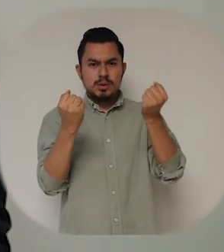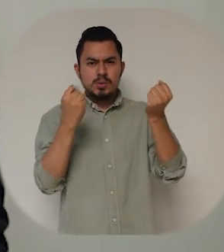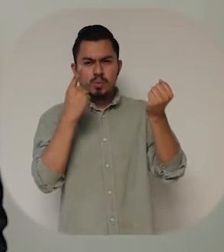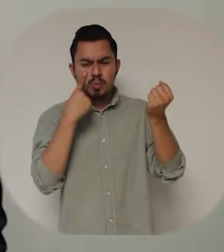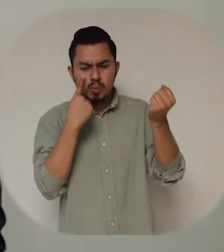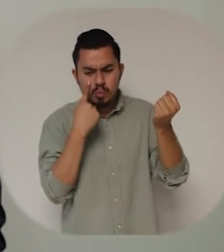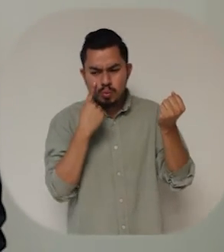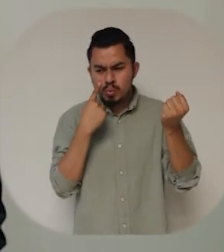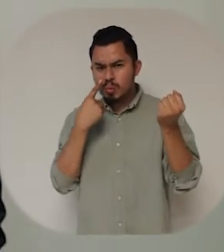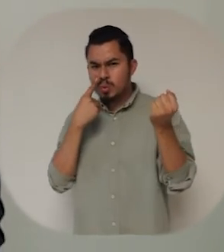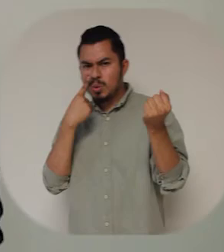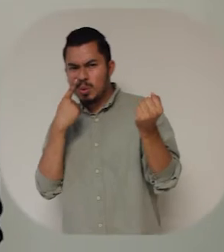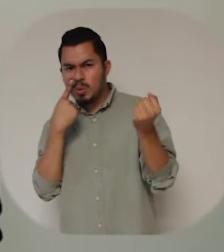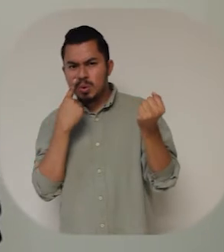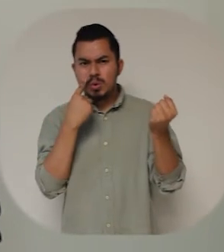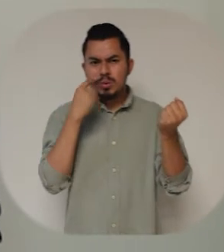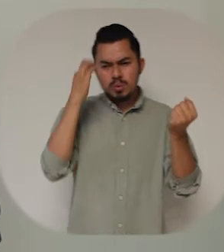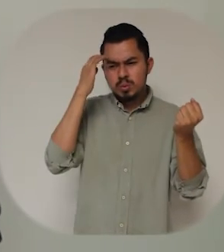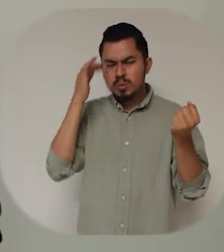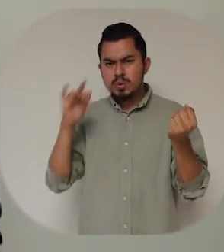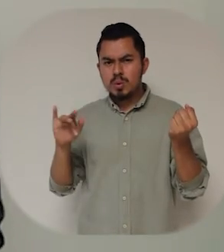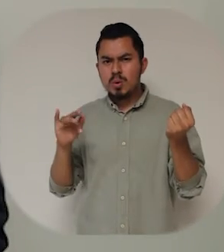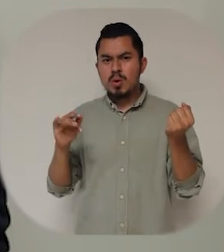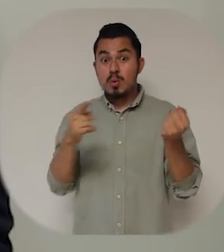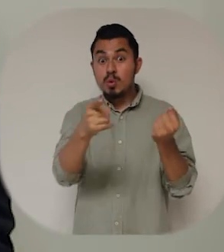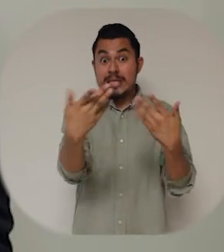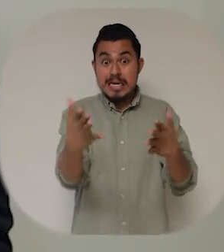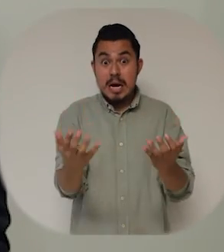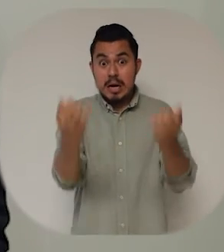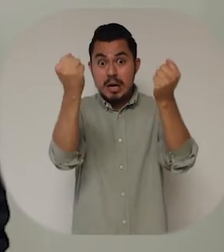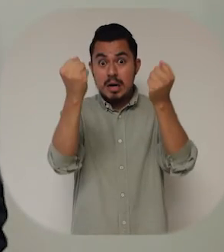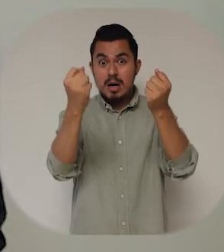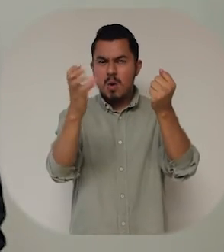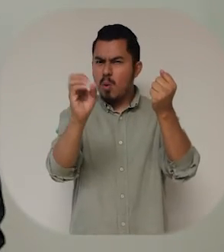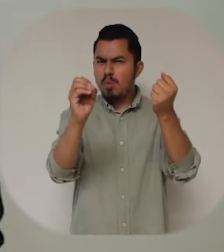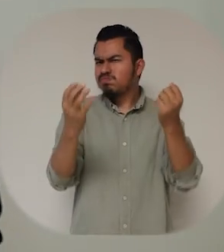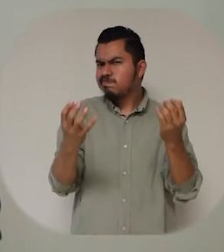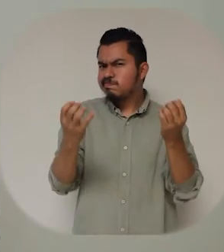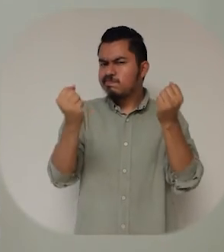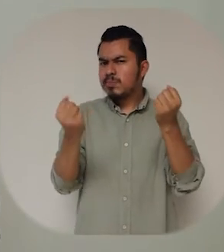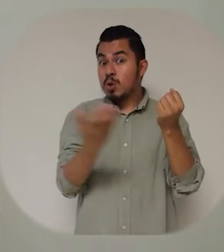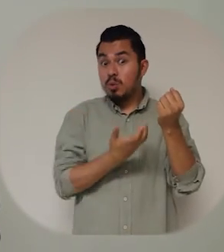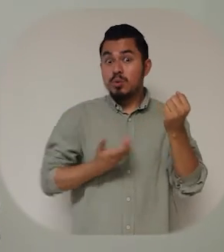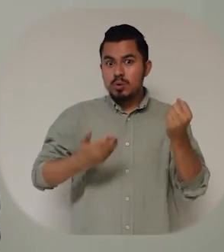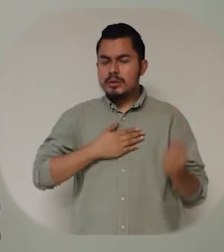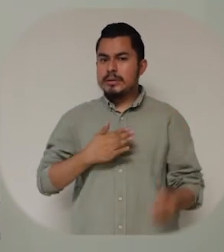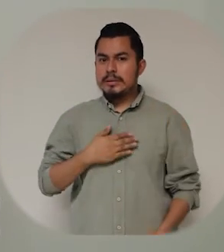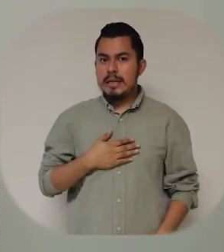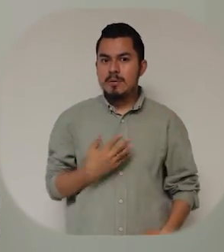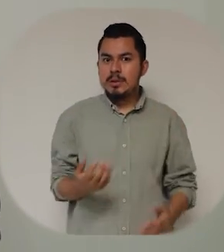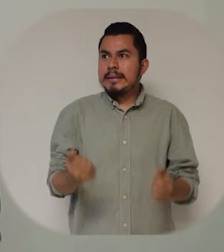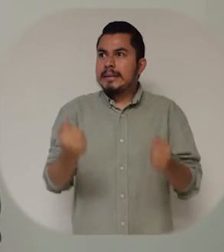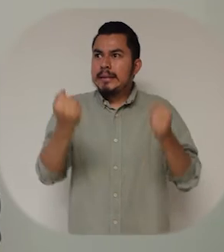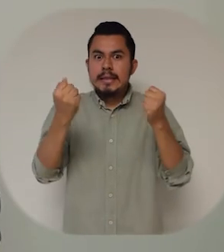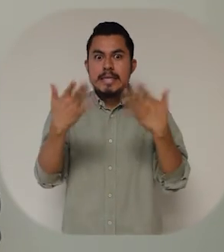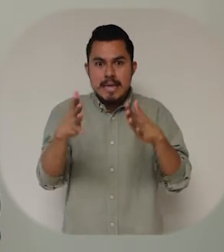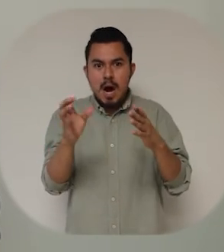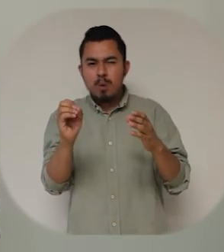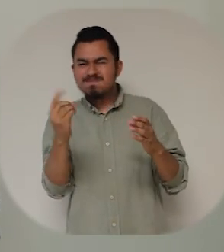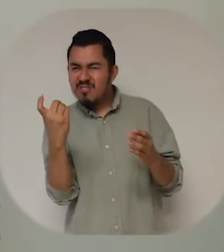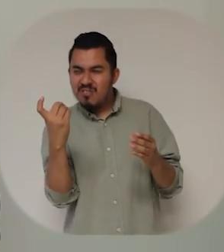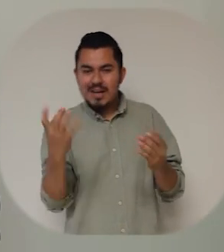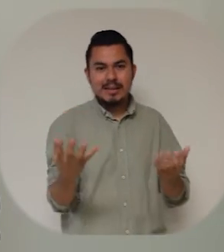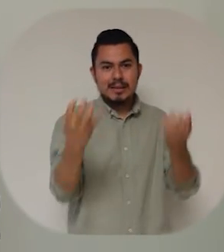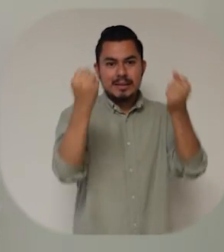salvos, o sea, ya eran salvos, ya, pero todavía no. Estamos en ese estado de tensión entre el ya y el todavía